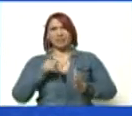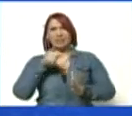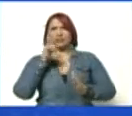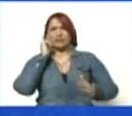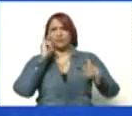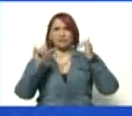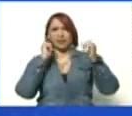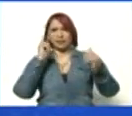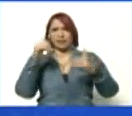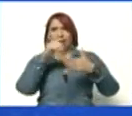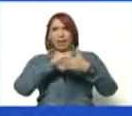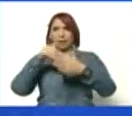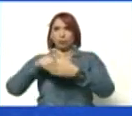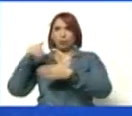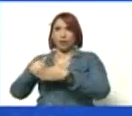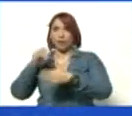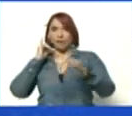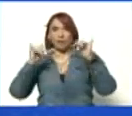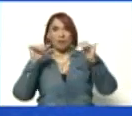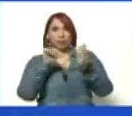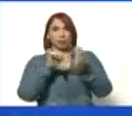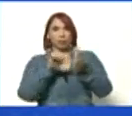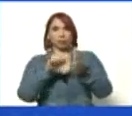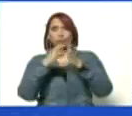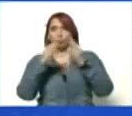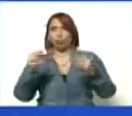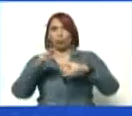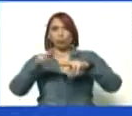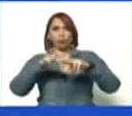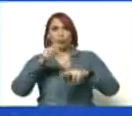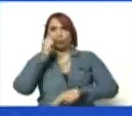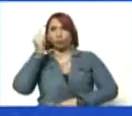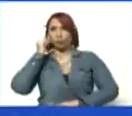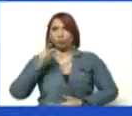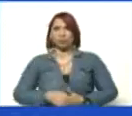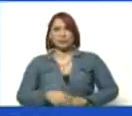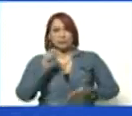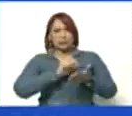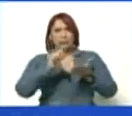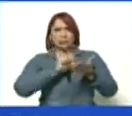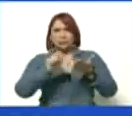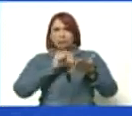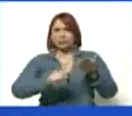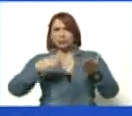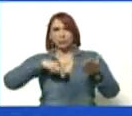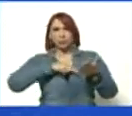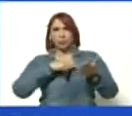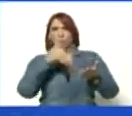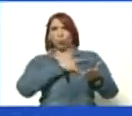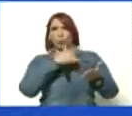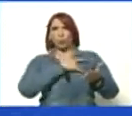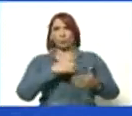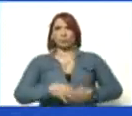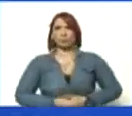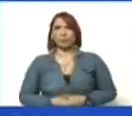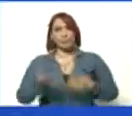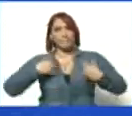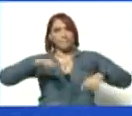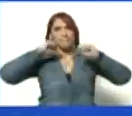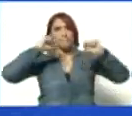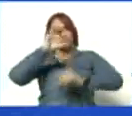electoral, esta es una gran fiesta donde todos los niños y los niños se registran en nuestras universidades. ¡Viva la